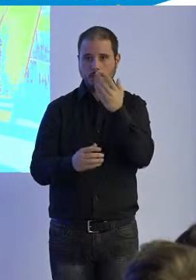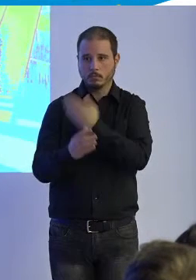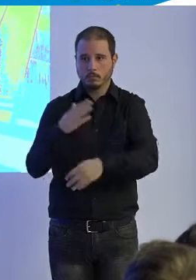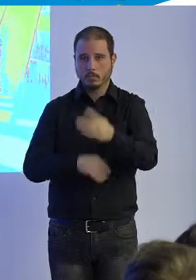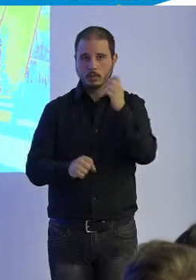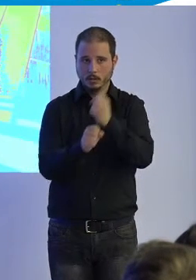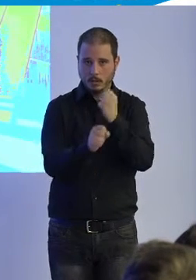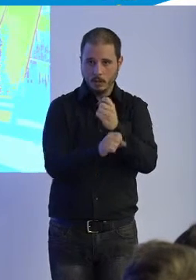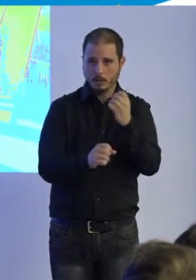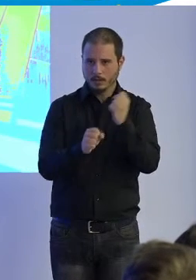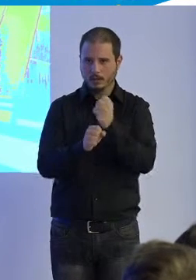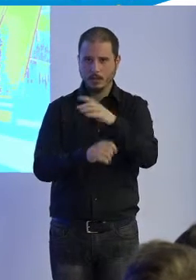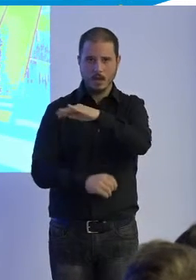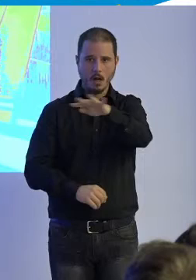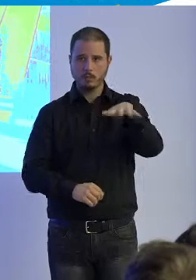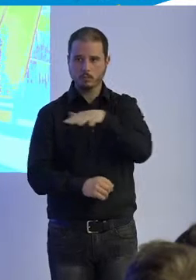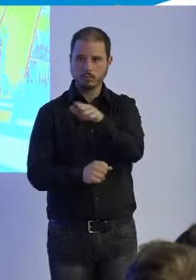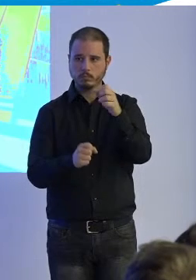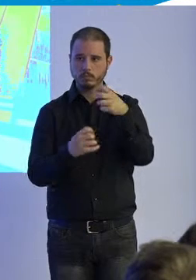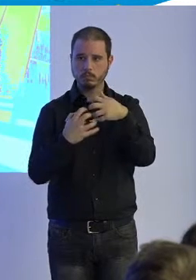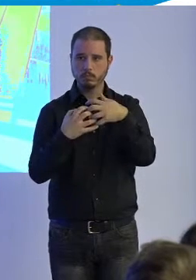trabajan en entornos fabriles, que tienen que